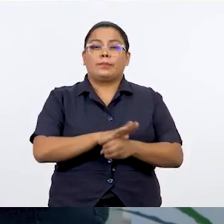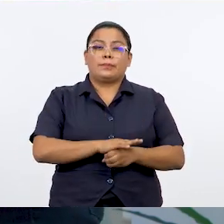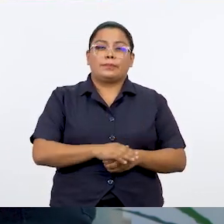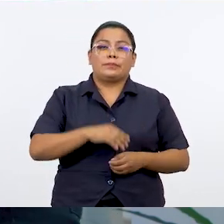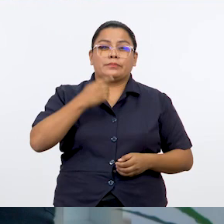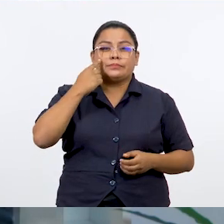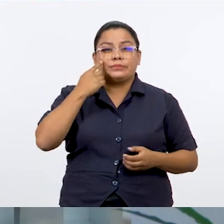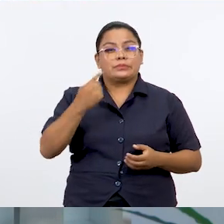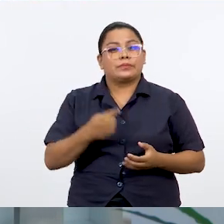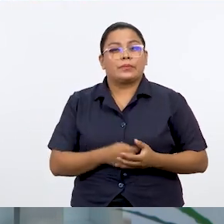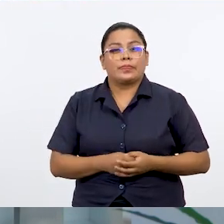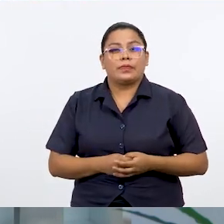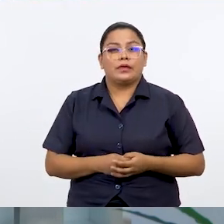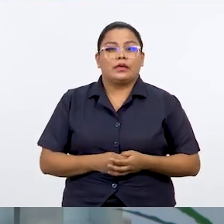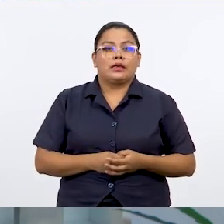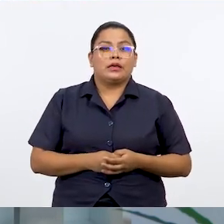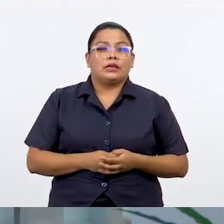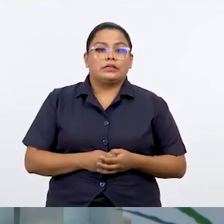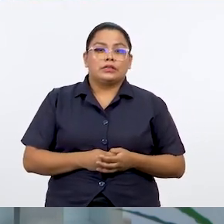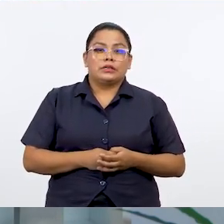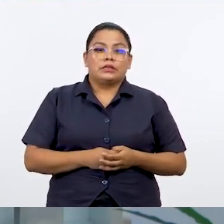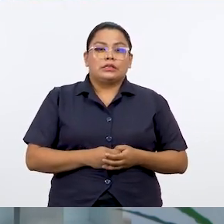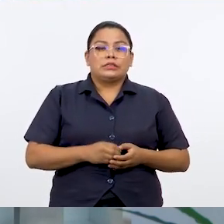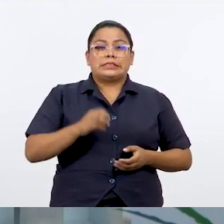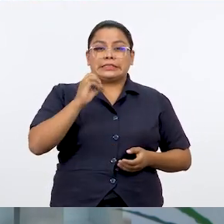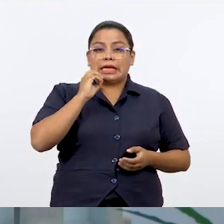decir, que aquí deberíamos de colocar